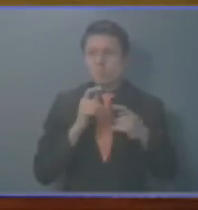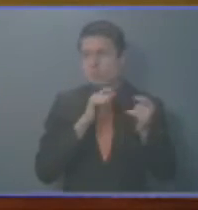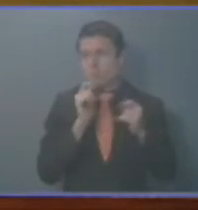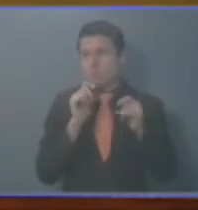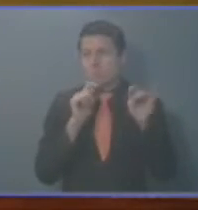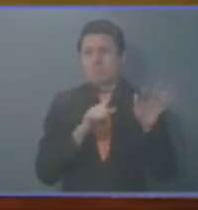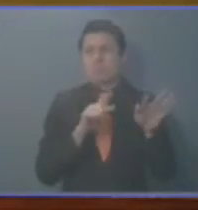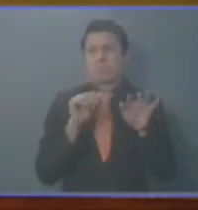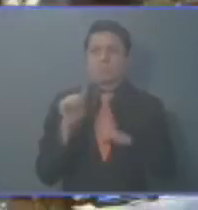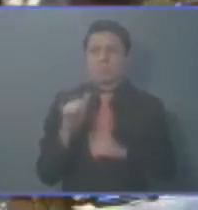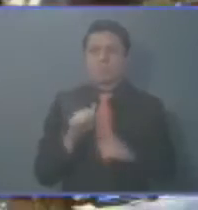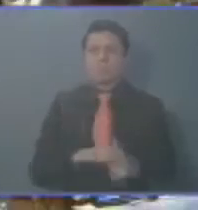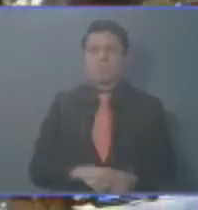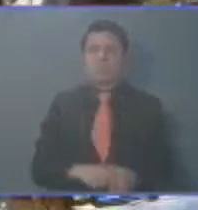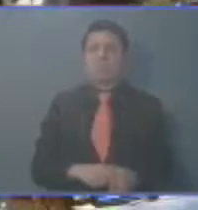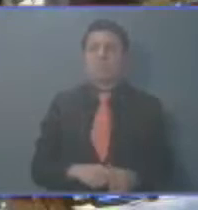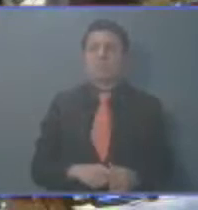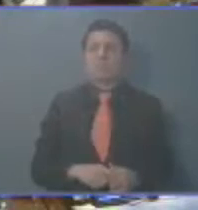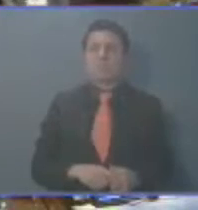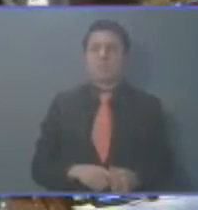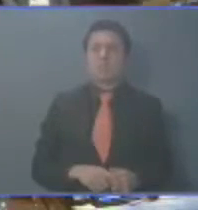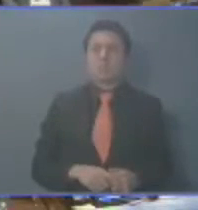pieza 6A.